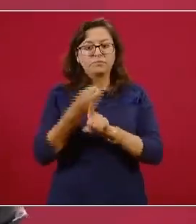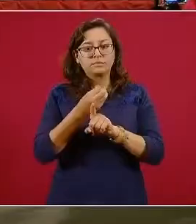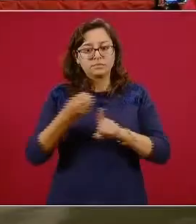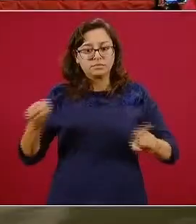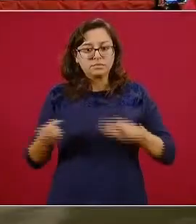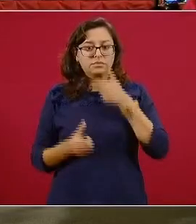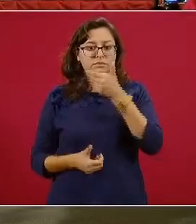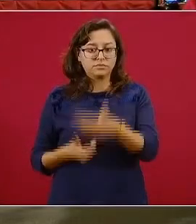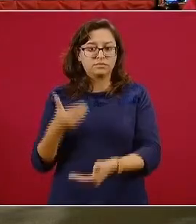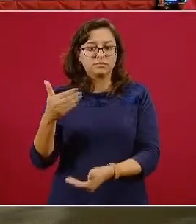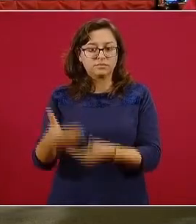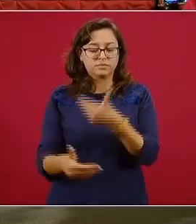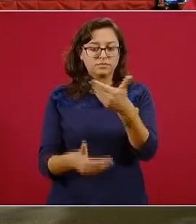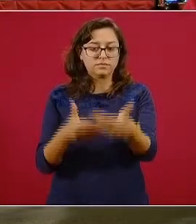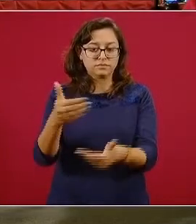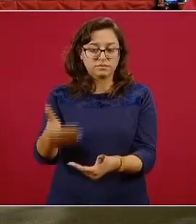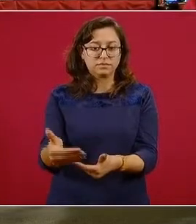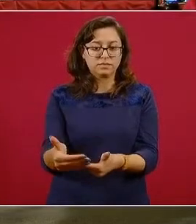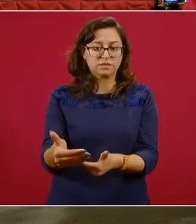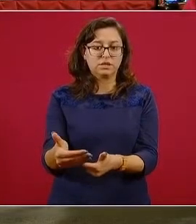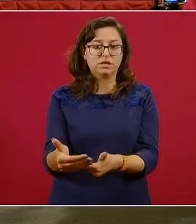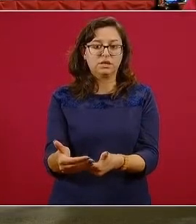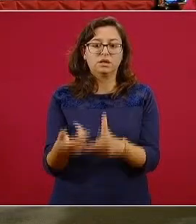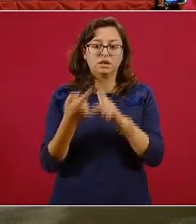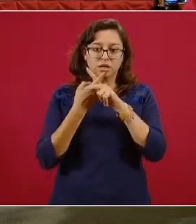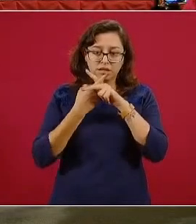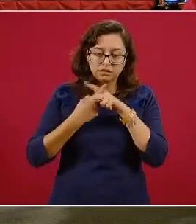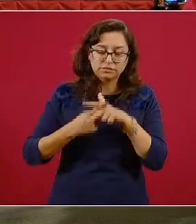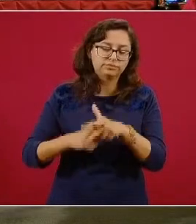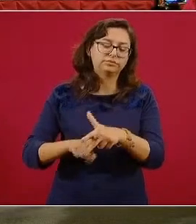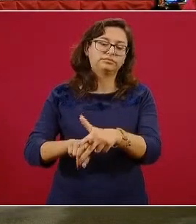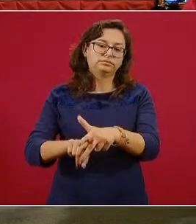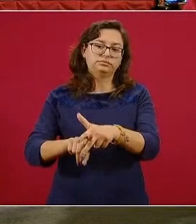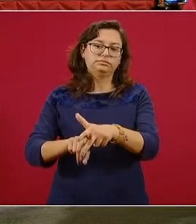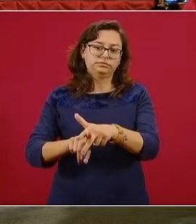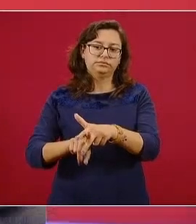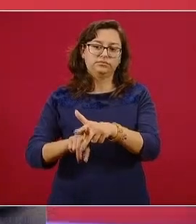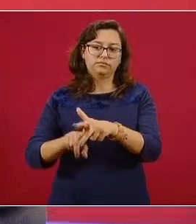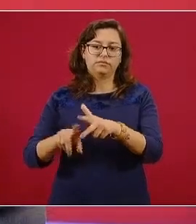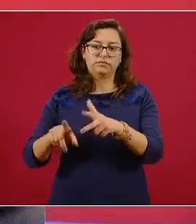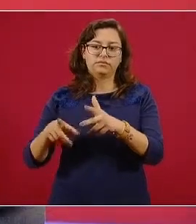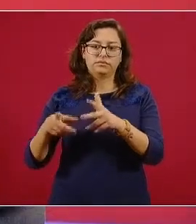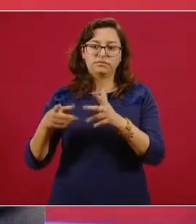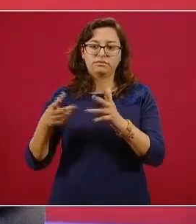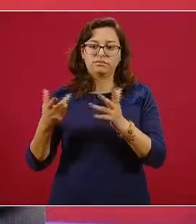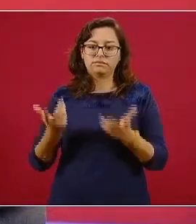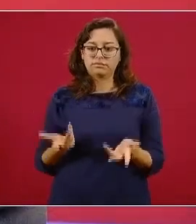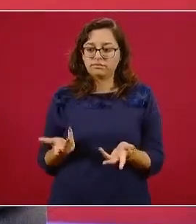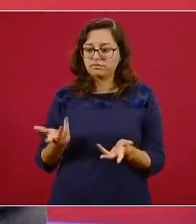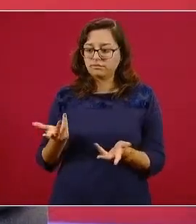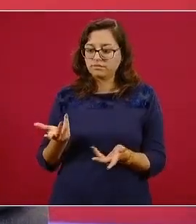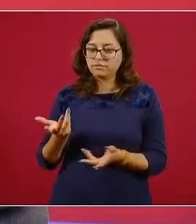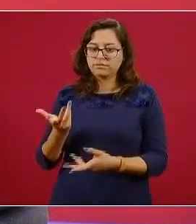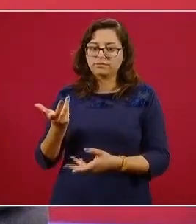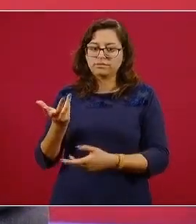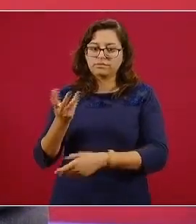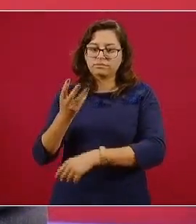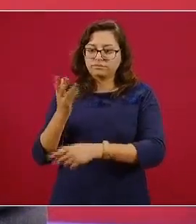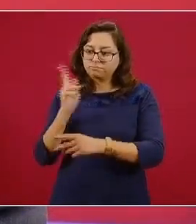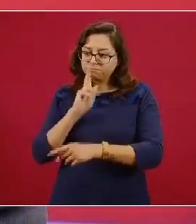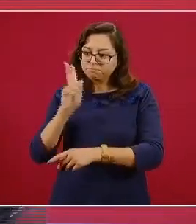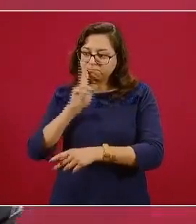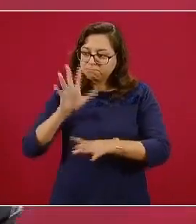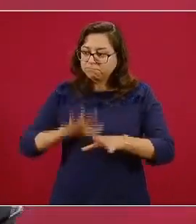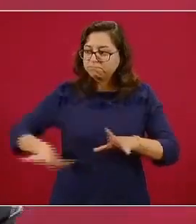el proceso de inicio de este ensayo clínico. En el ensayo clínico se